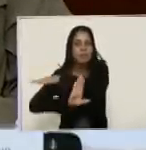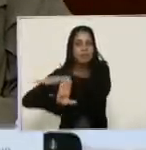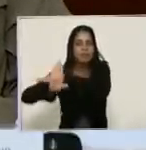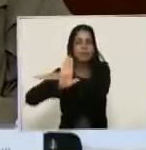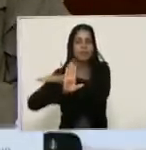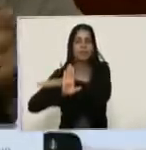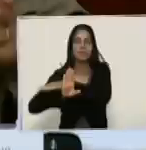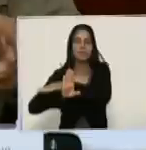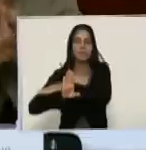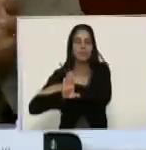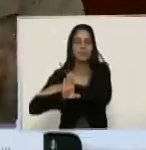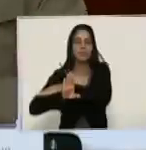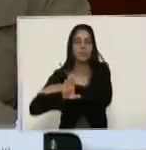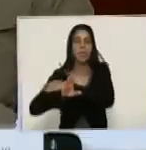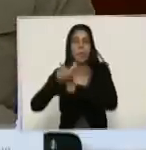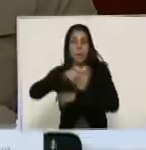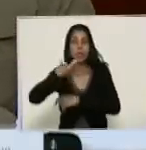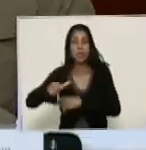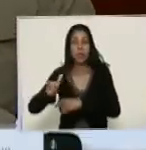Al autor.